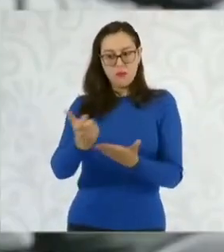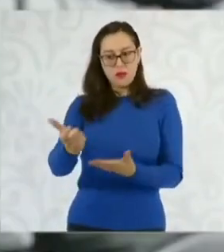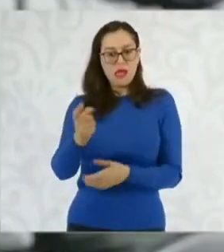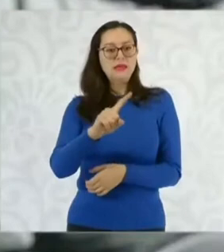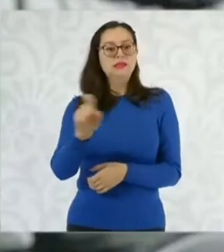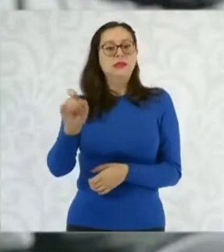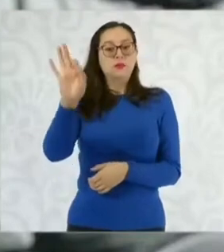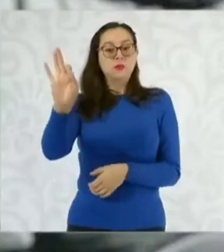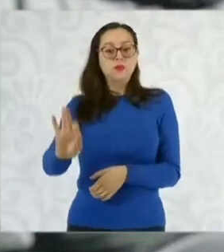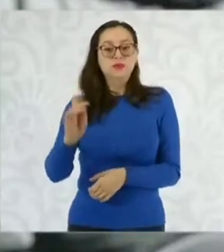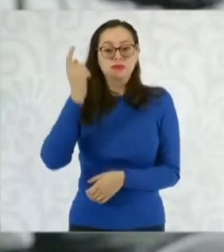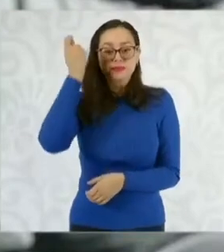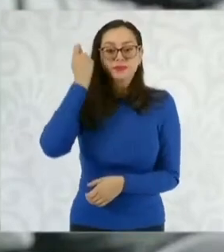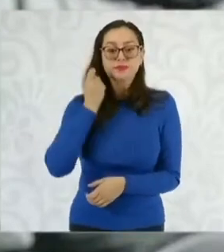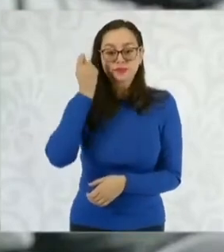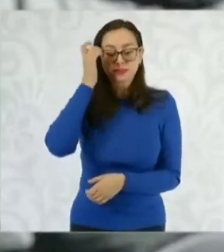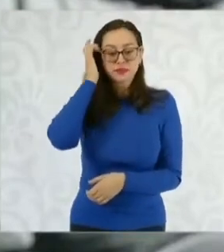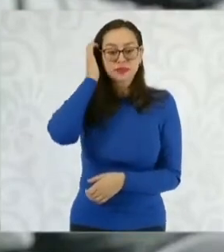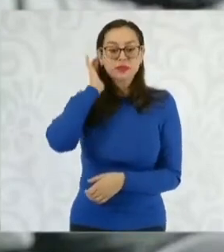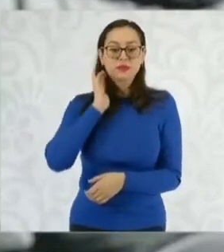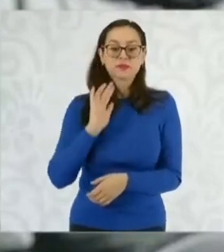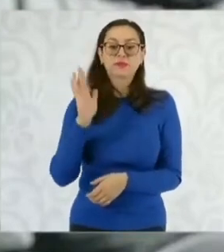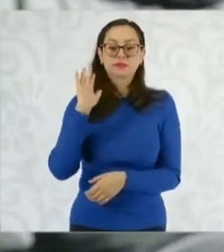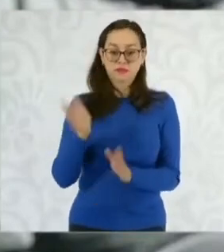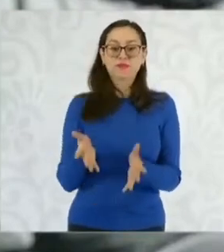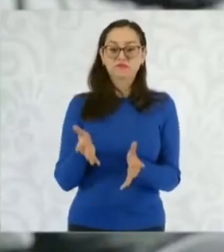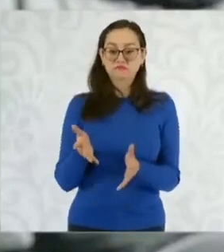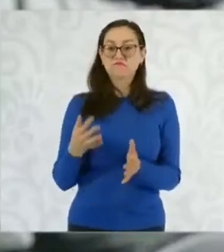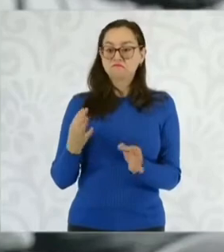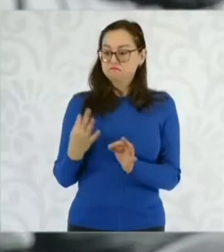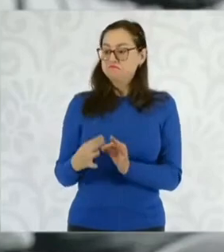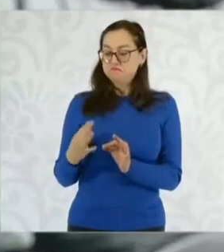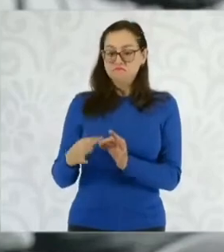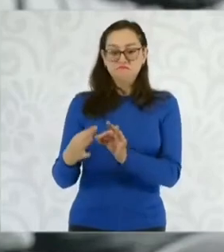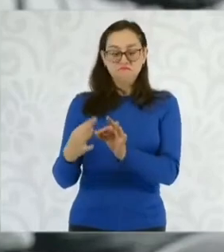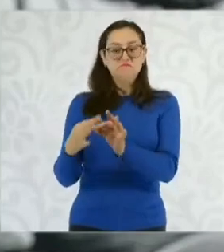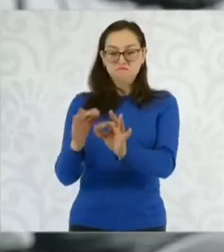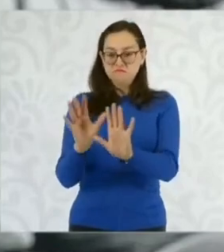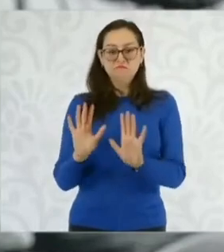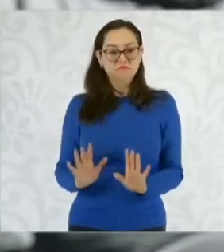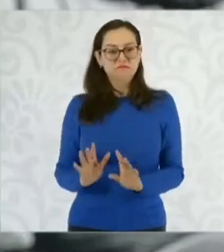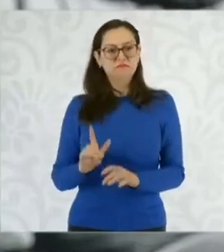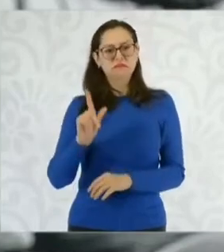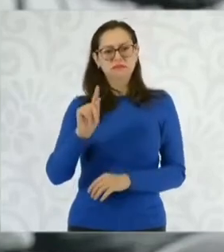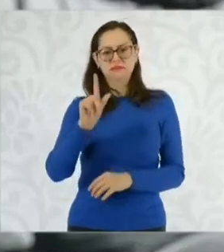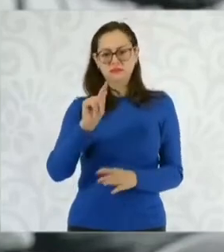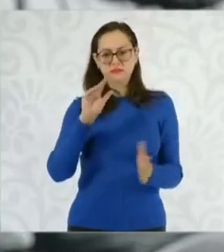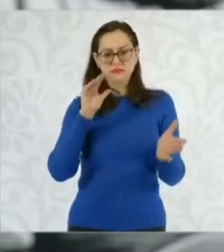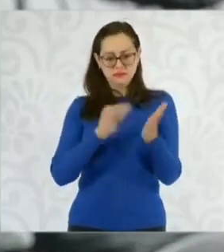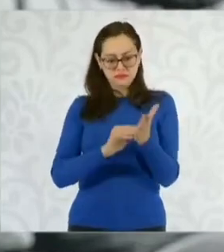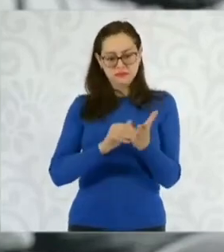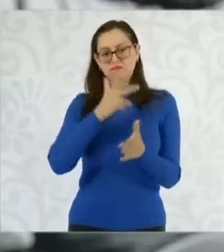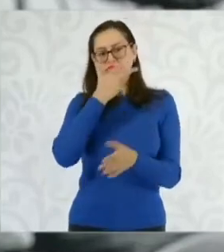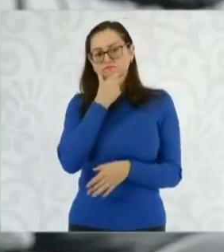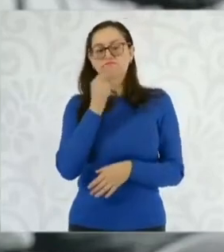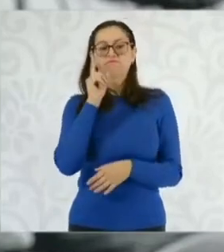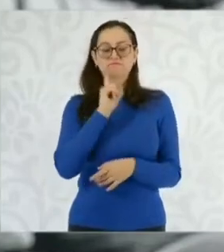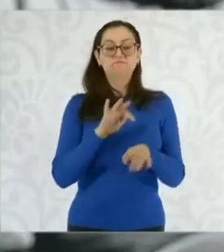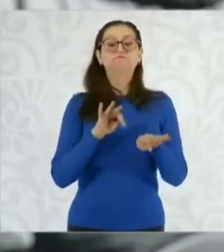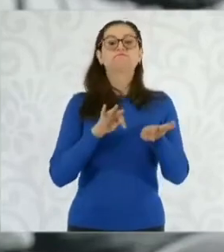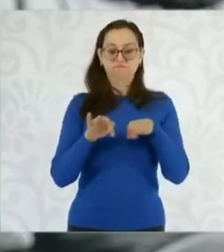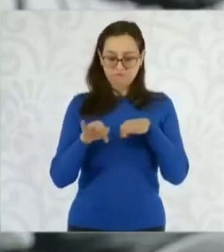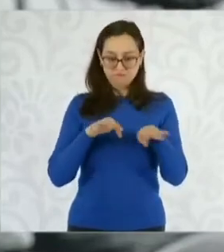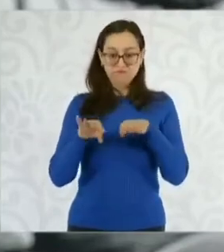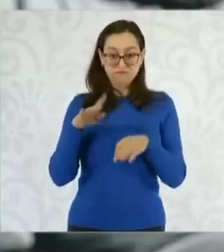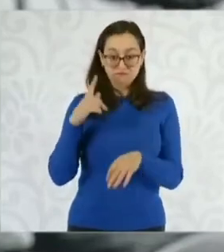que ya al día de hoy está funcionando muy bien. Hay cerca de 70,000 trabajadoras y trabajadores